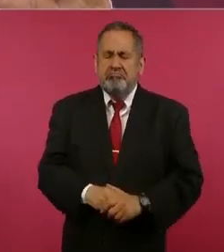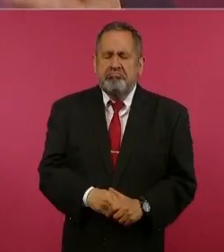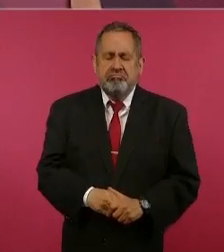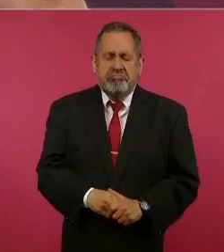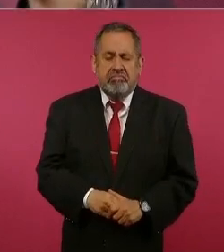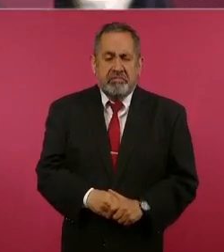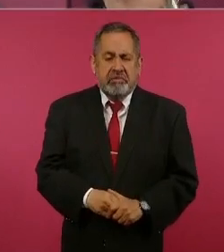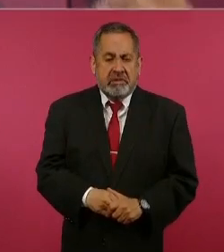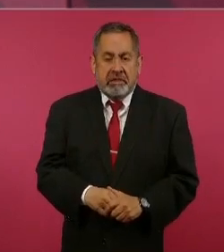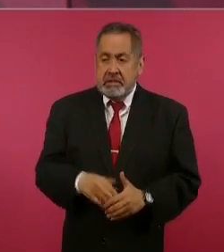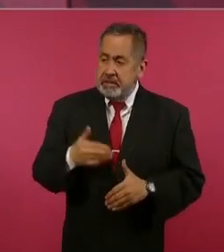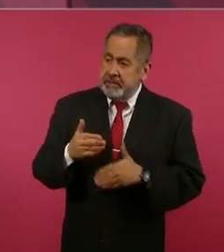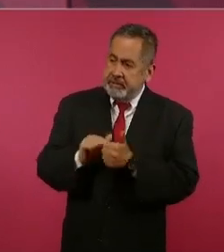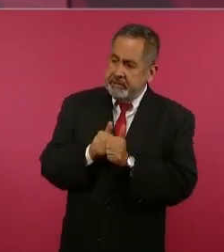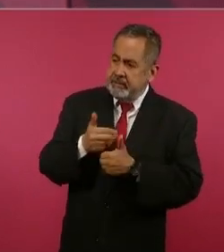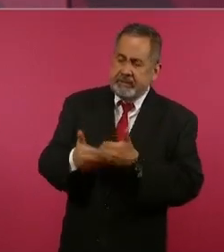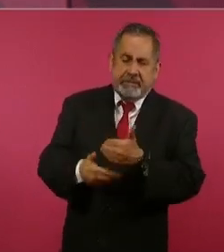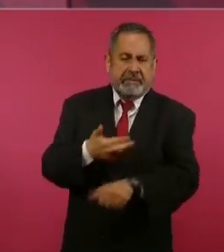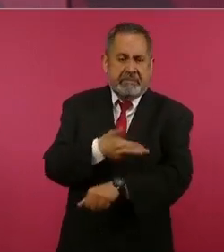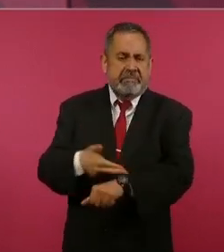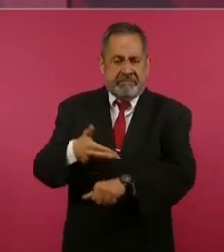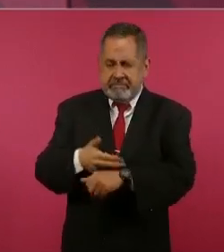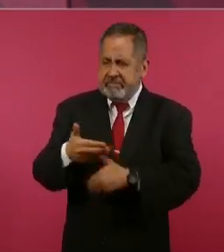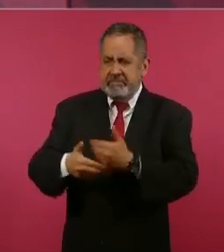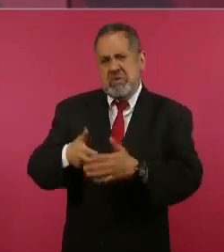en marcha, en proceso.